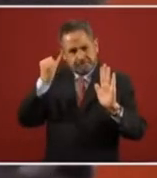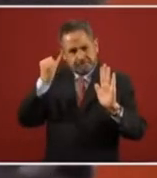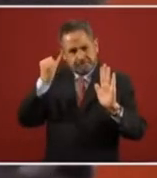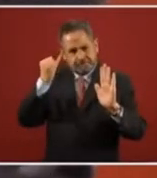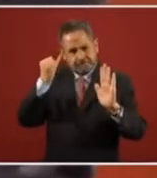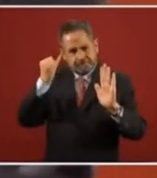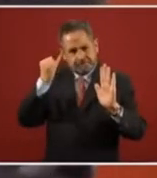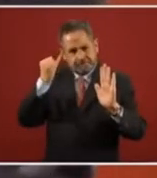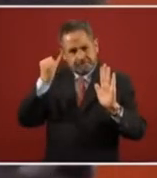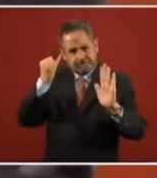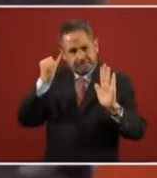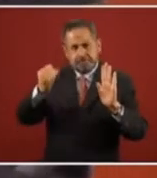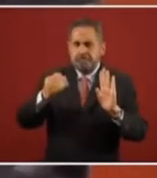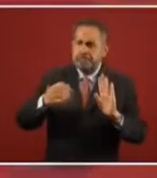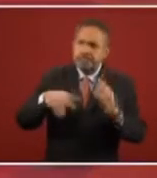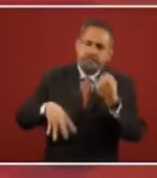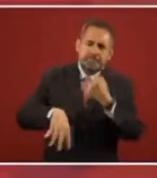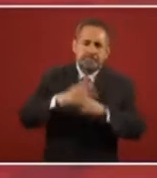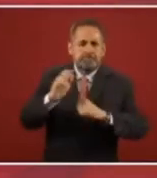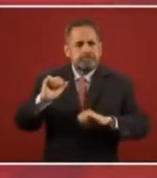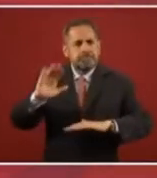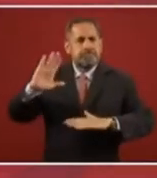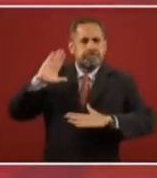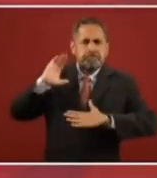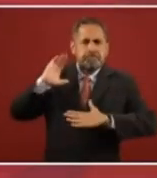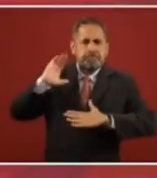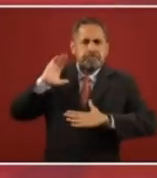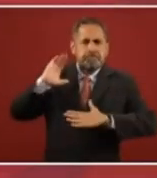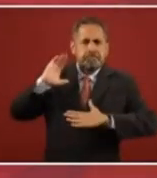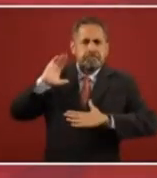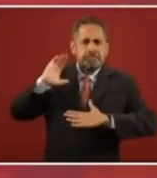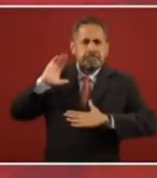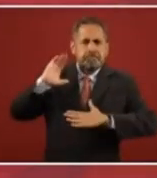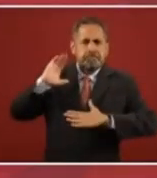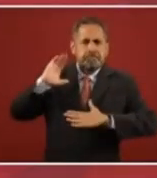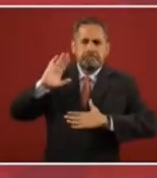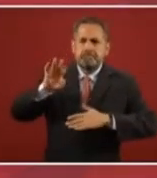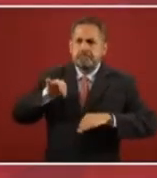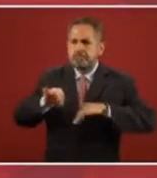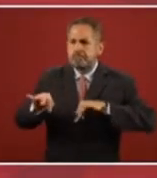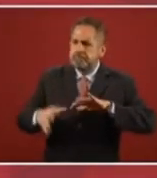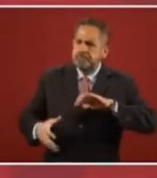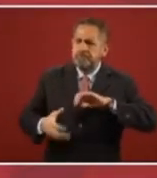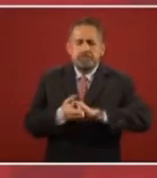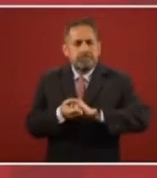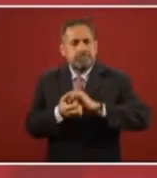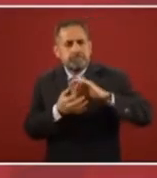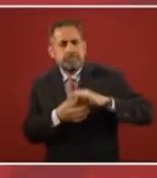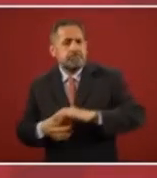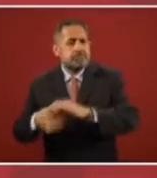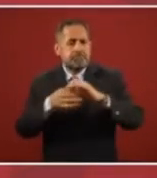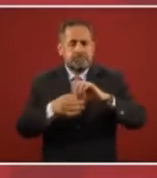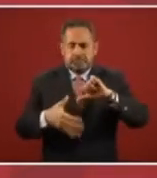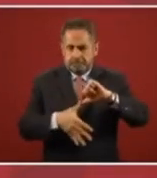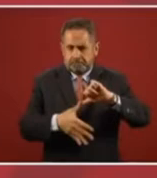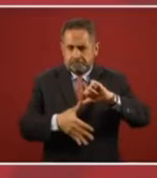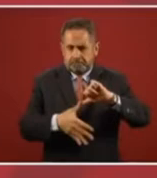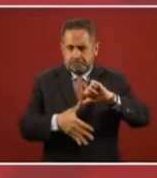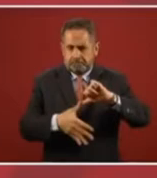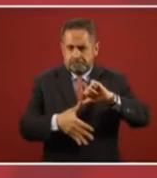fortín comments de trabajo conjunto a working together y ya por la tarde